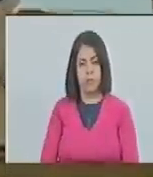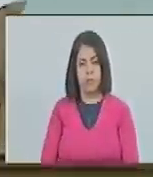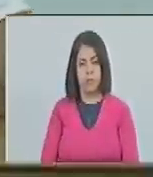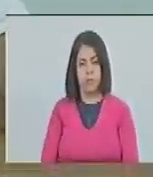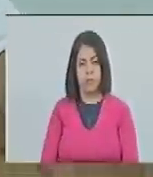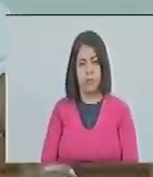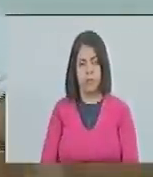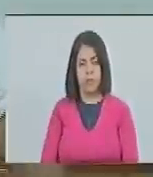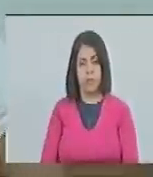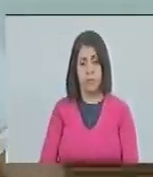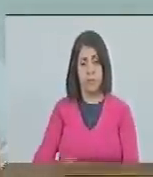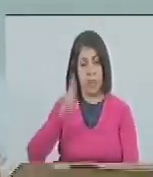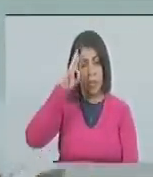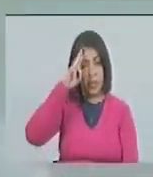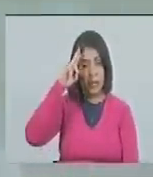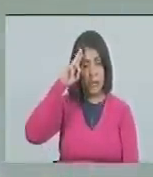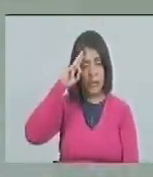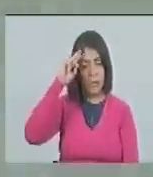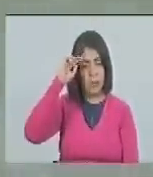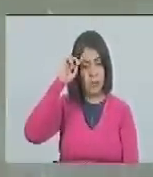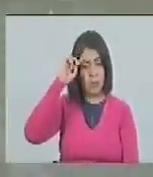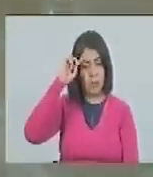La irracionalidad